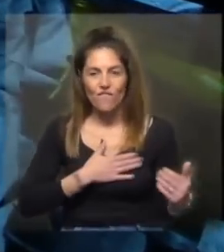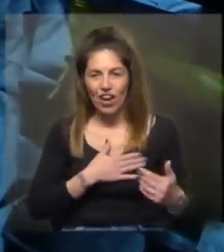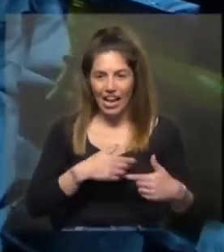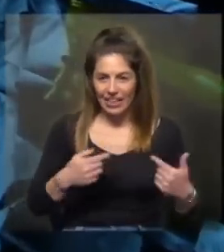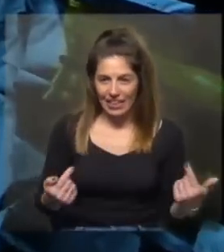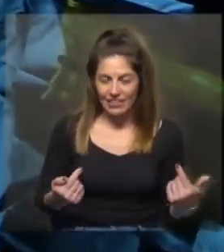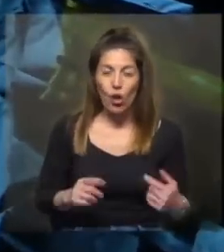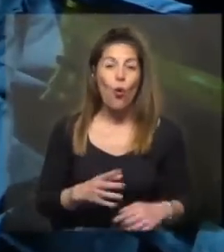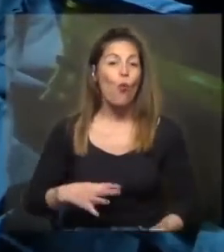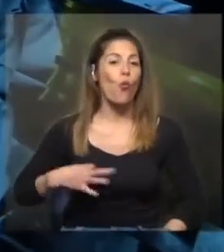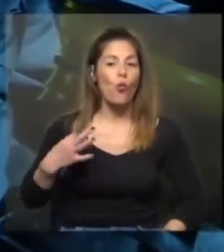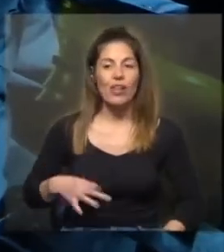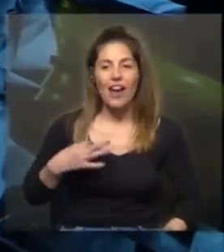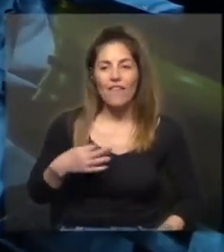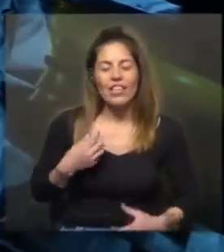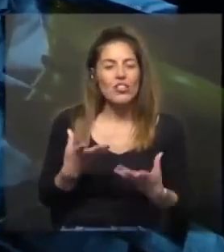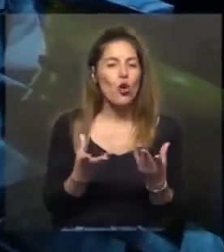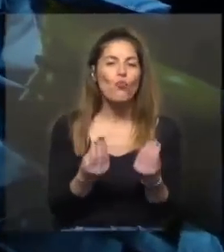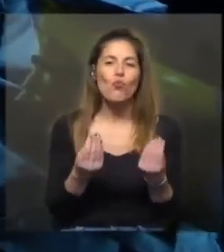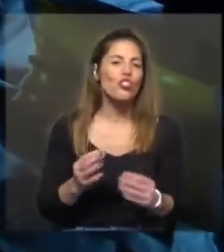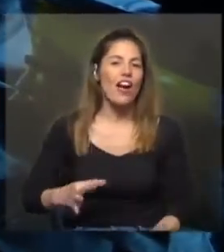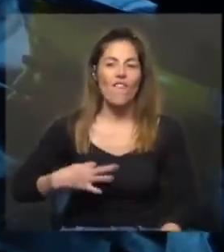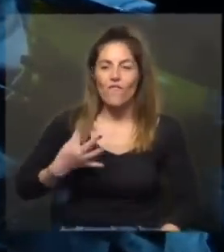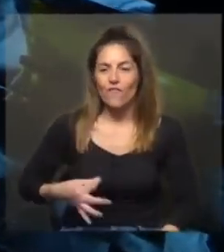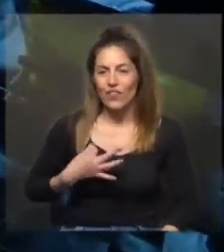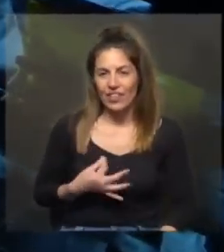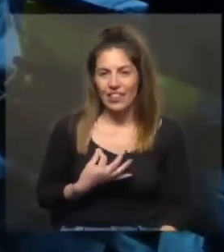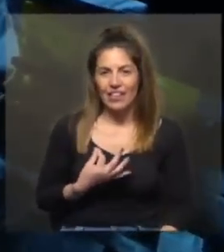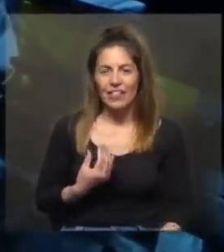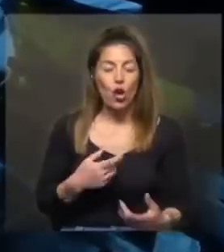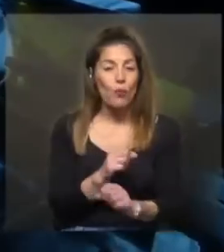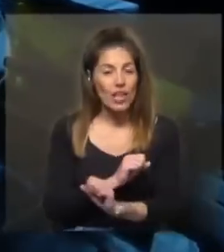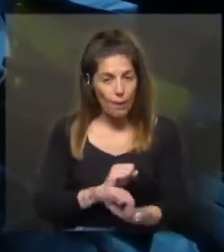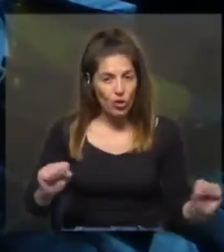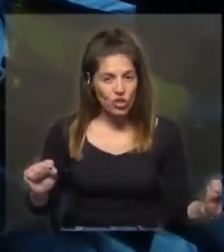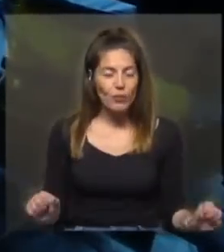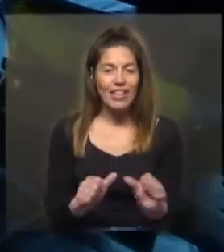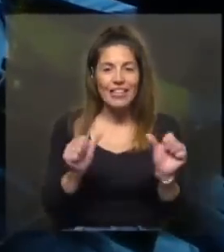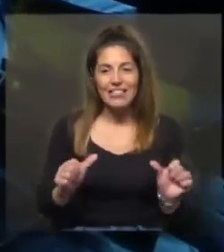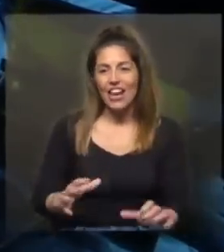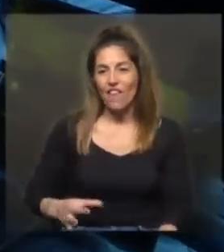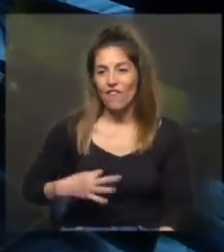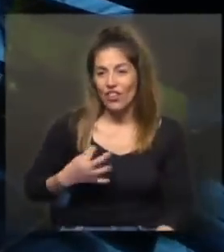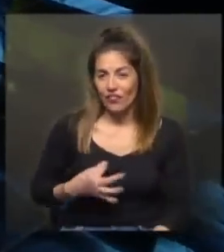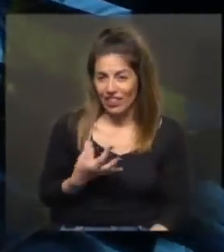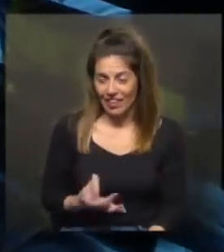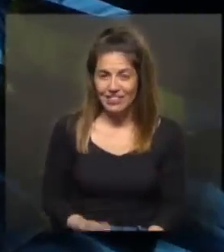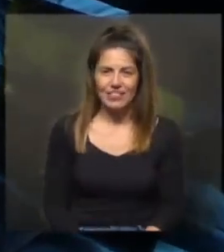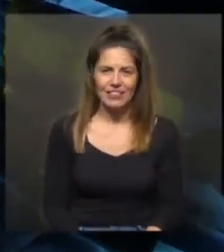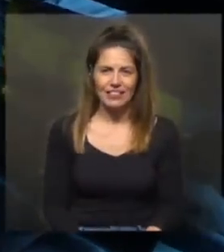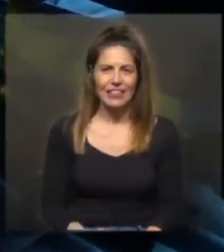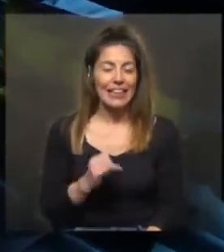una vida son tantas vidas como sea posible de ser vividas y